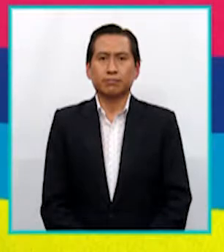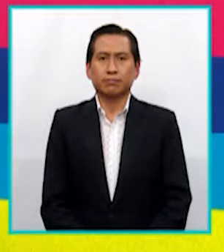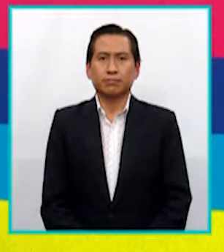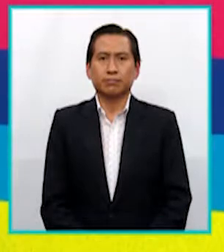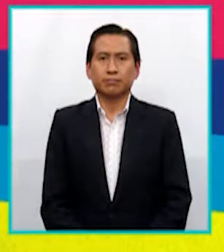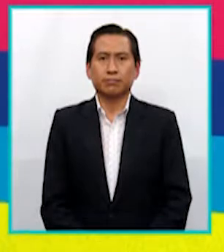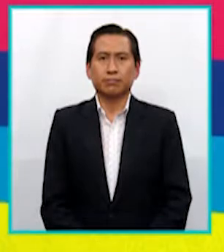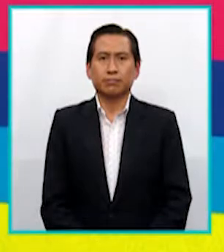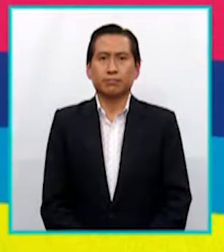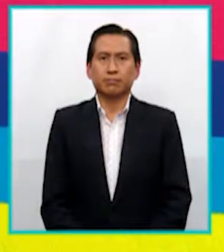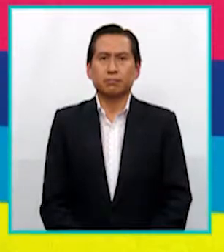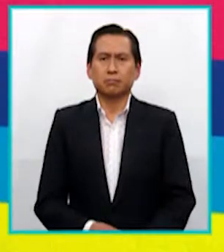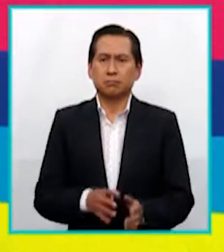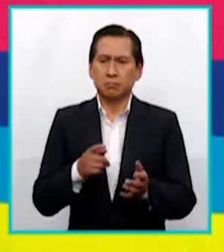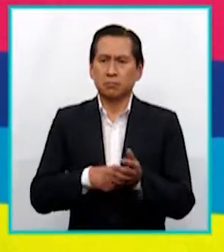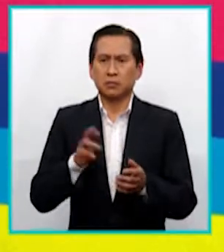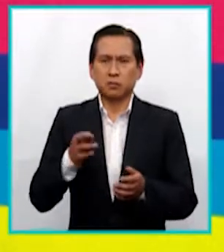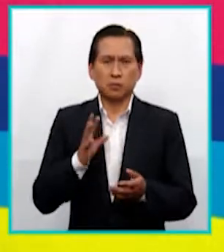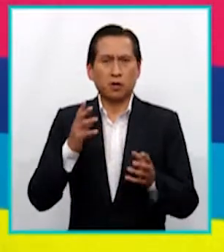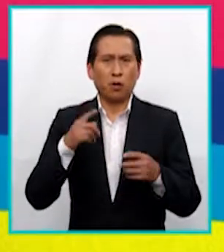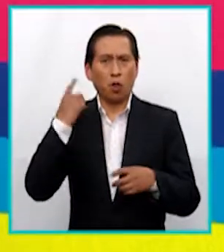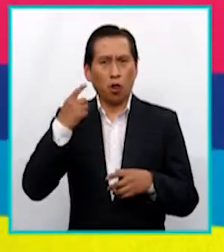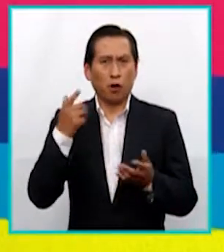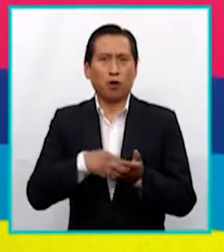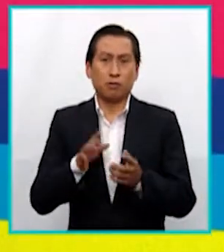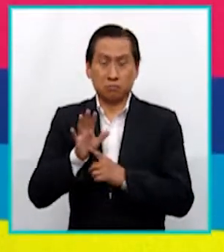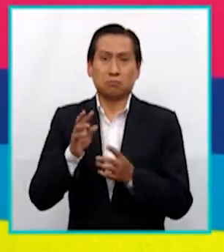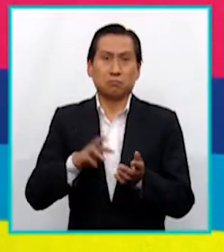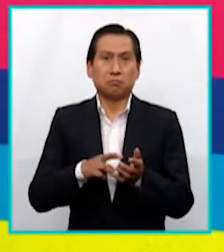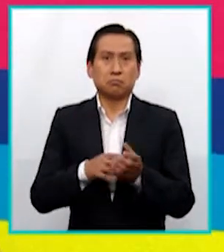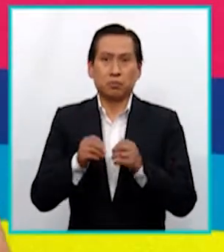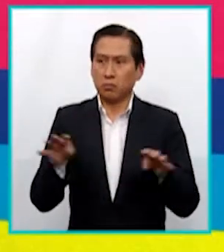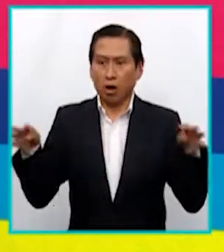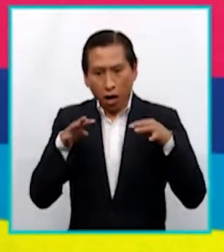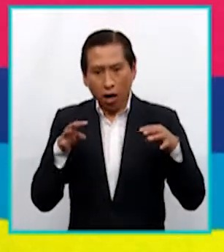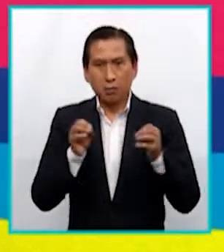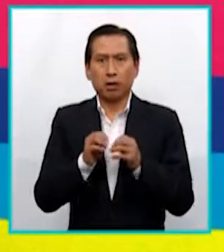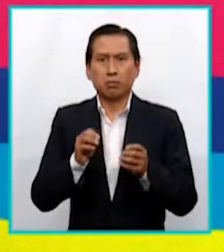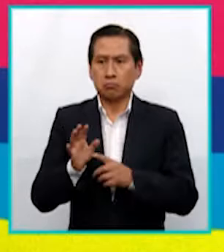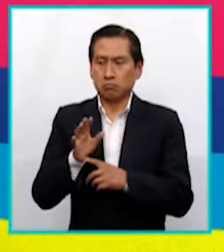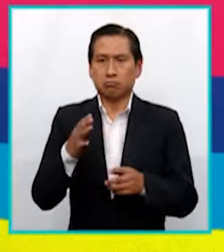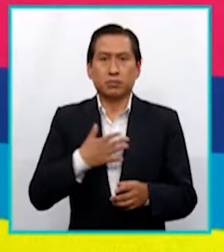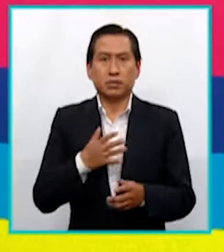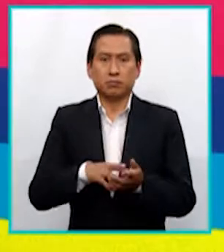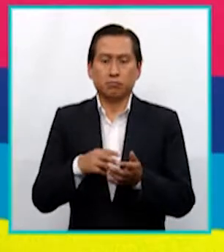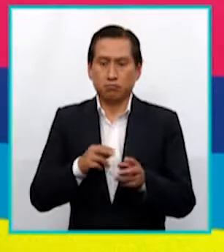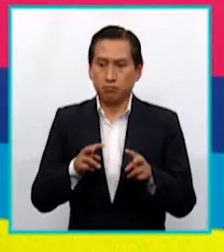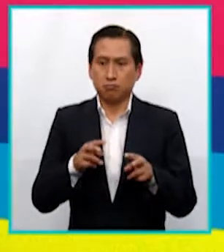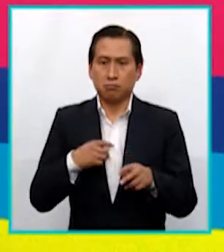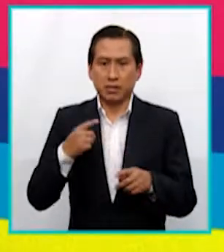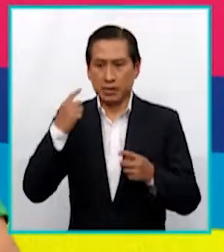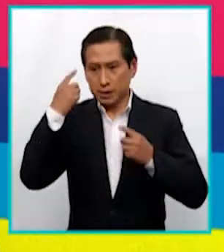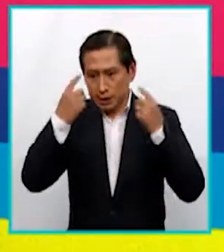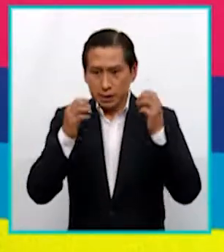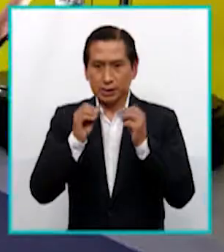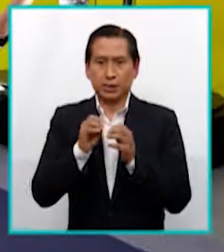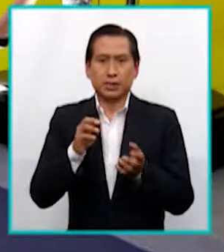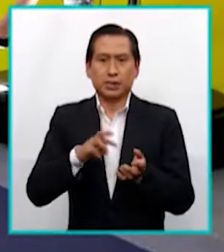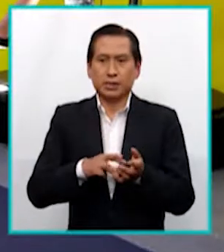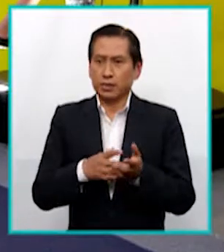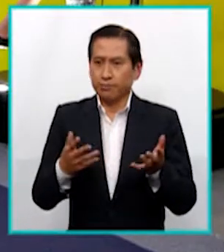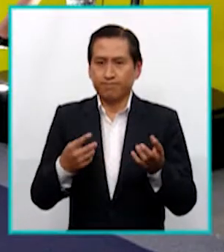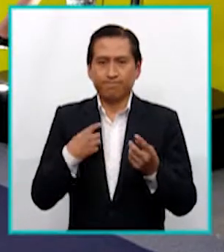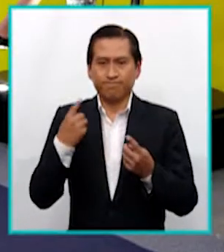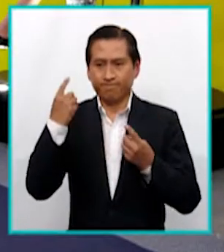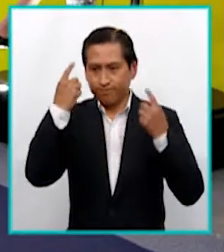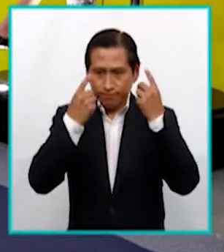Y era como que muy loco, y eso me ha llamado la atención, que sean cosas que a mí me vuelen la cabeza. Claro. Y que a la vez